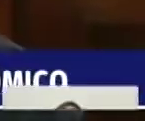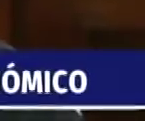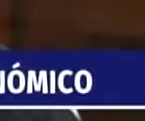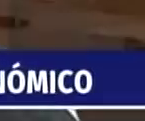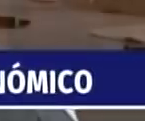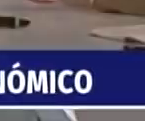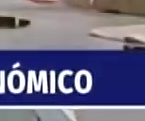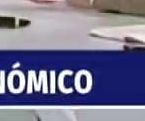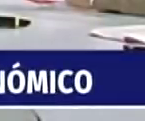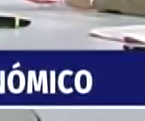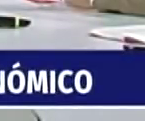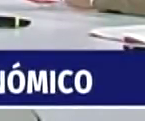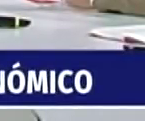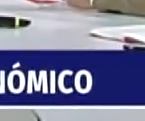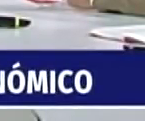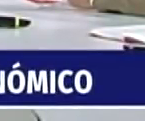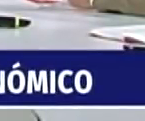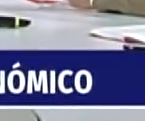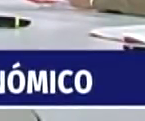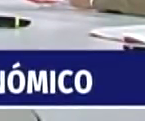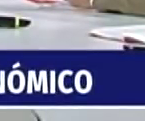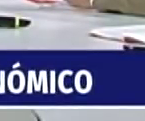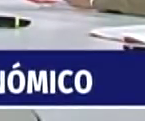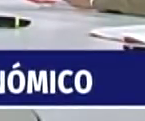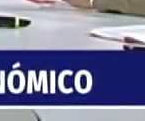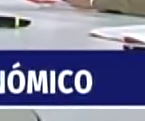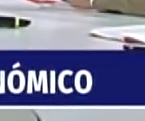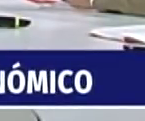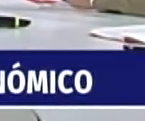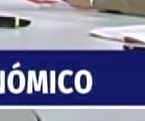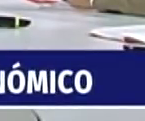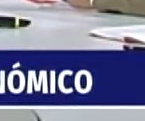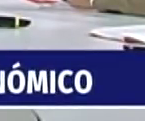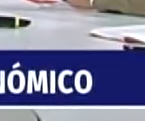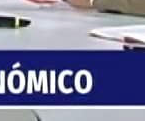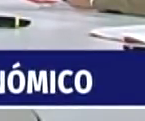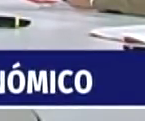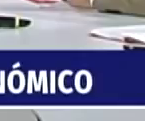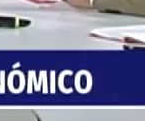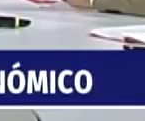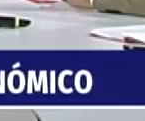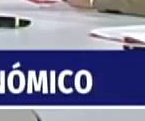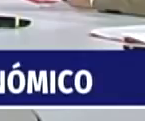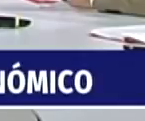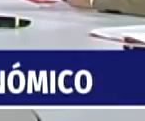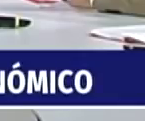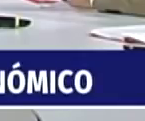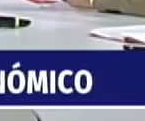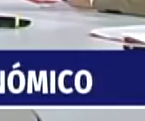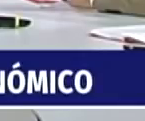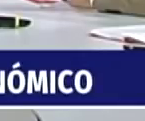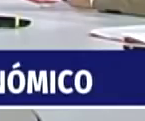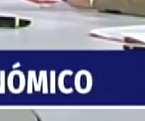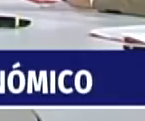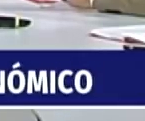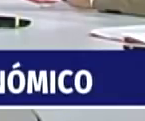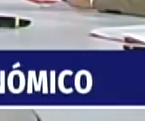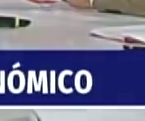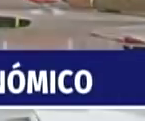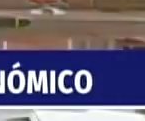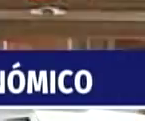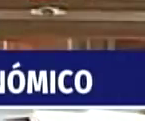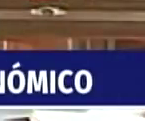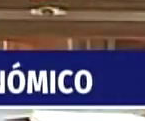graduar? ¿Cuántos ingenieros agrónomos? Entre otras carreras productivas del campo,